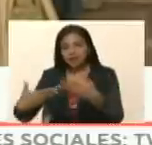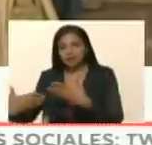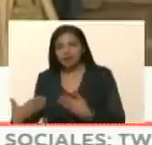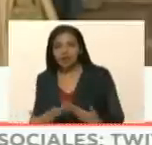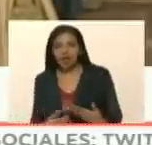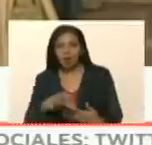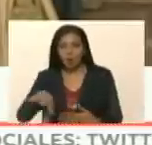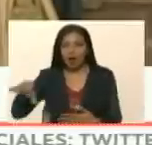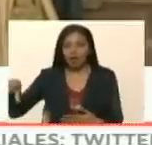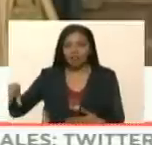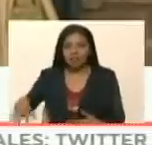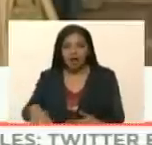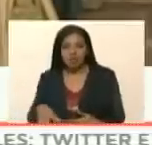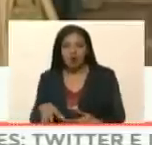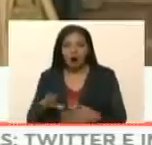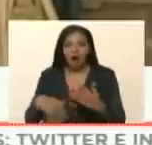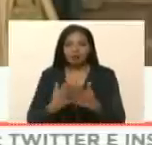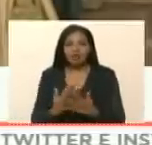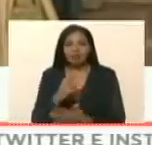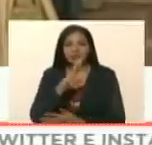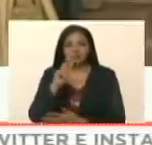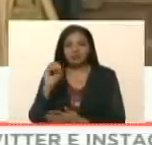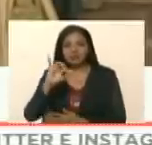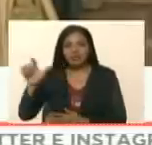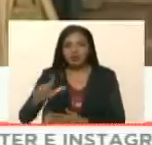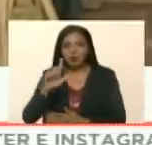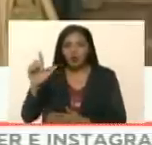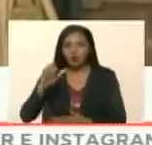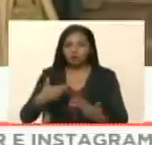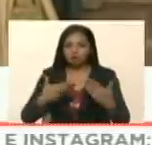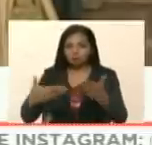estados cerealeros hasta el 30 de julio.